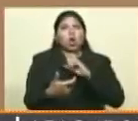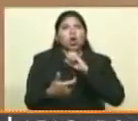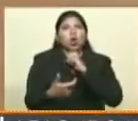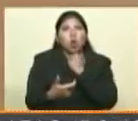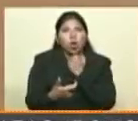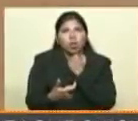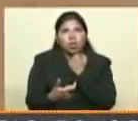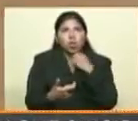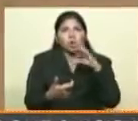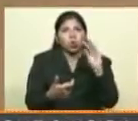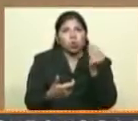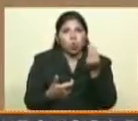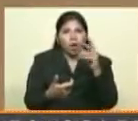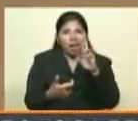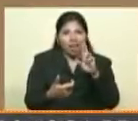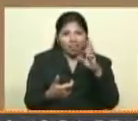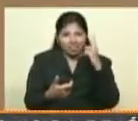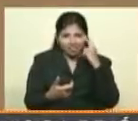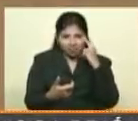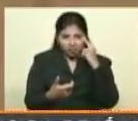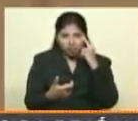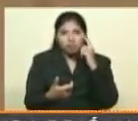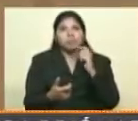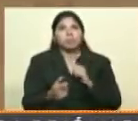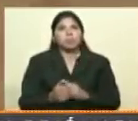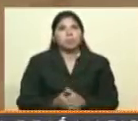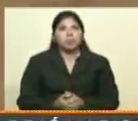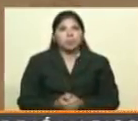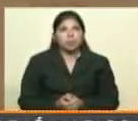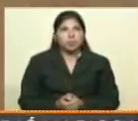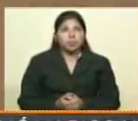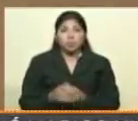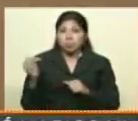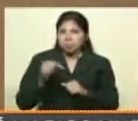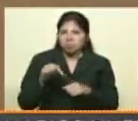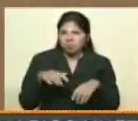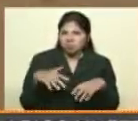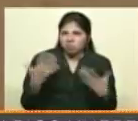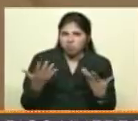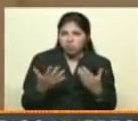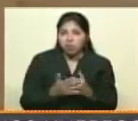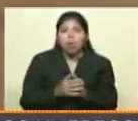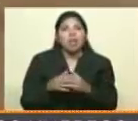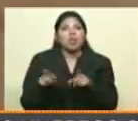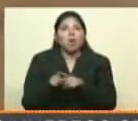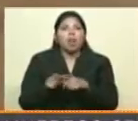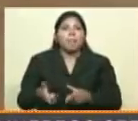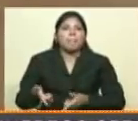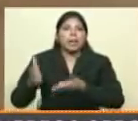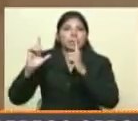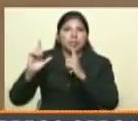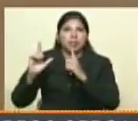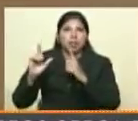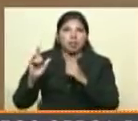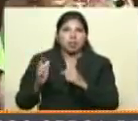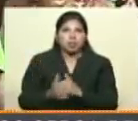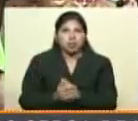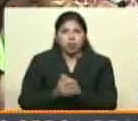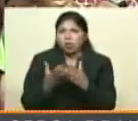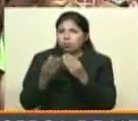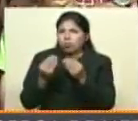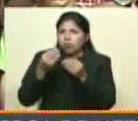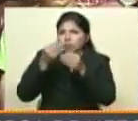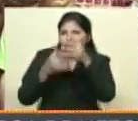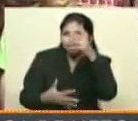QR del partido. Este código QR nos va a permitir, bueno, muchas